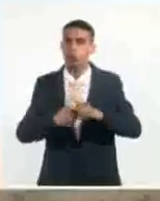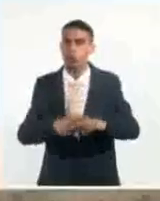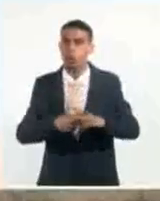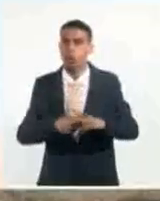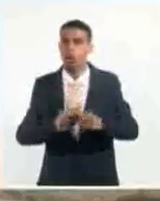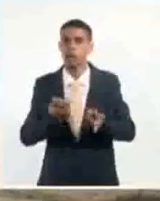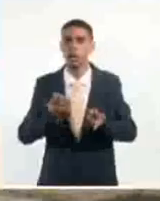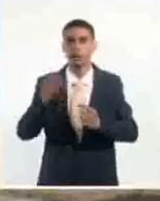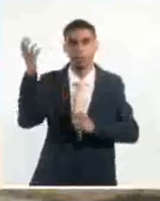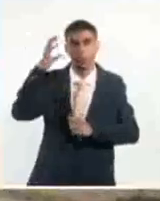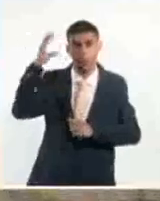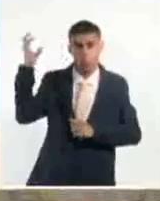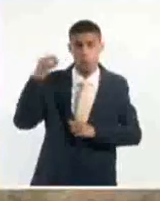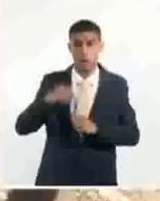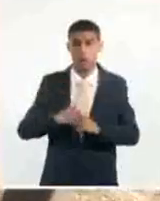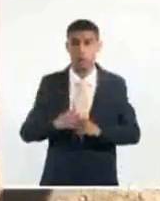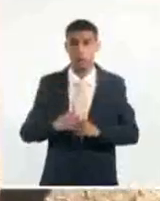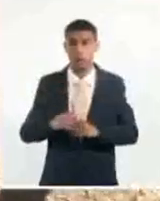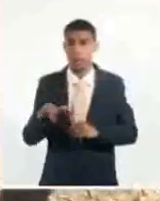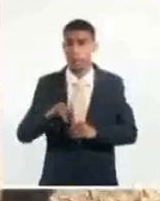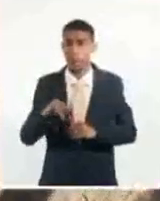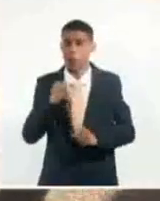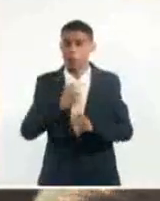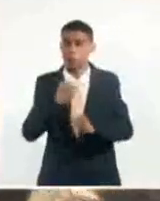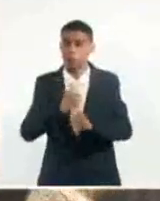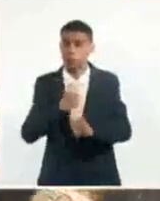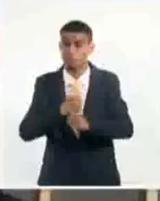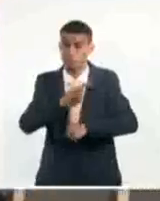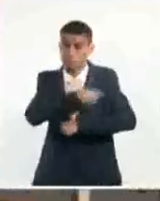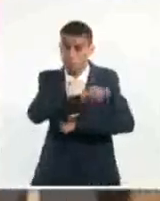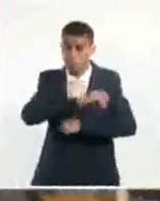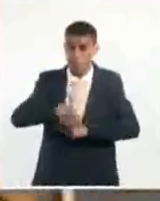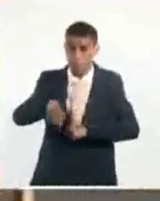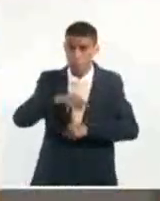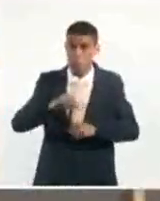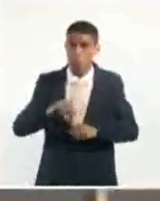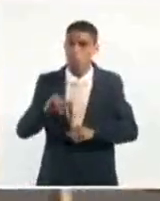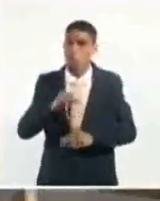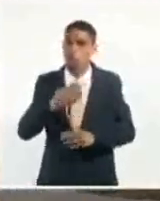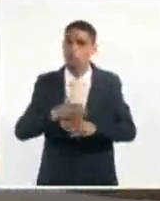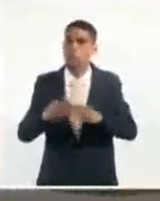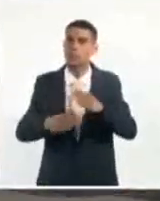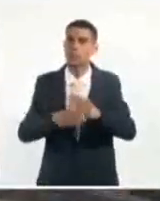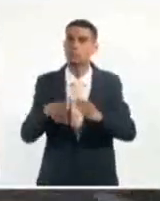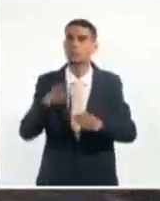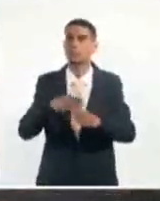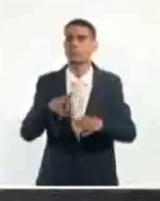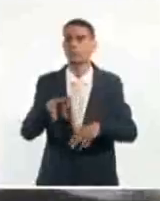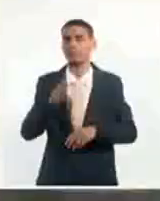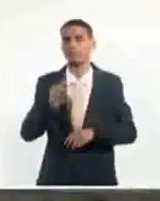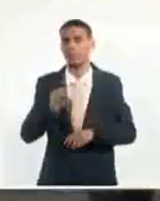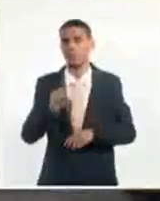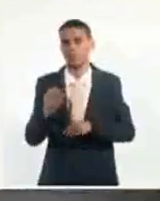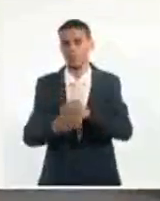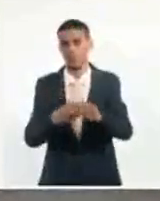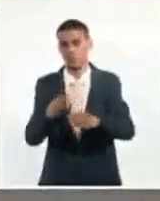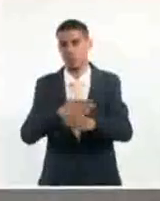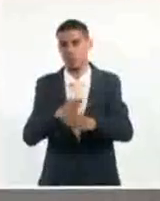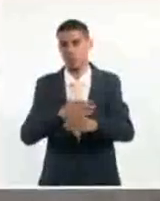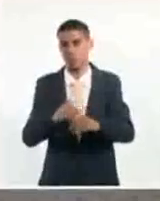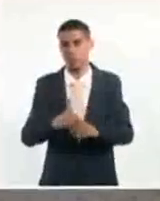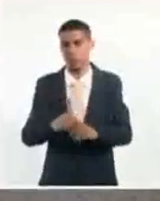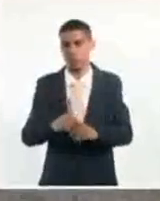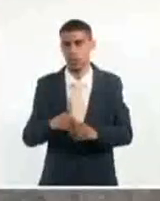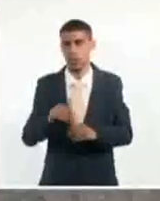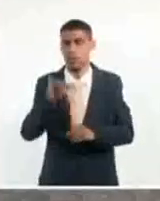instituciones, autoridades locales y la activa participación de sus habitantes constituyó también una prioridad del gobierno cubano. La reanimación